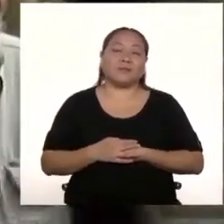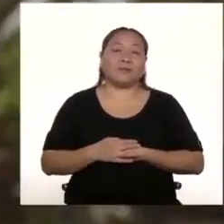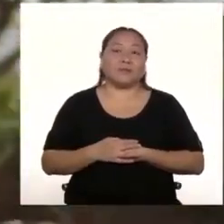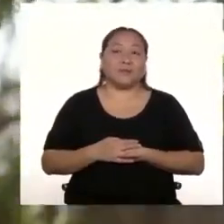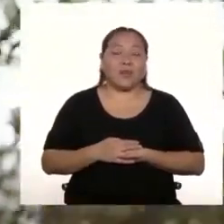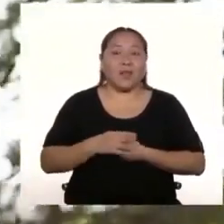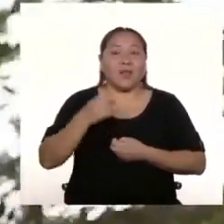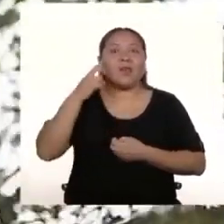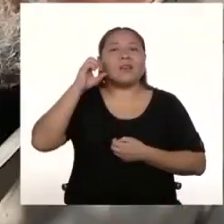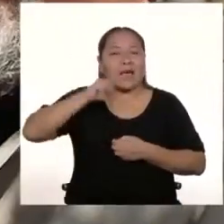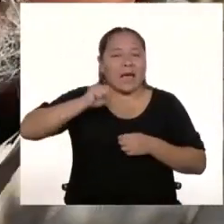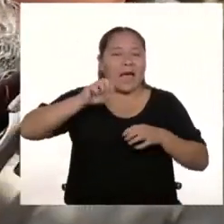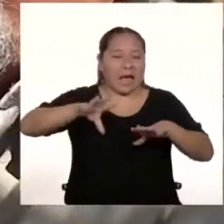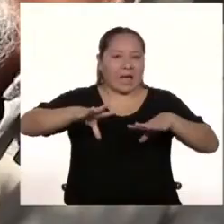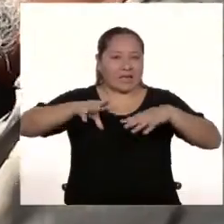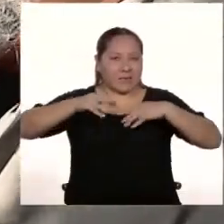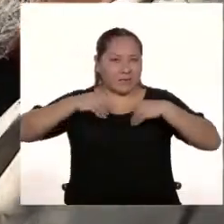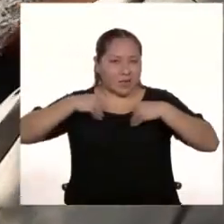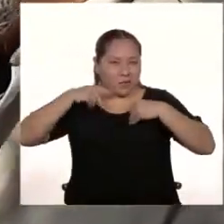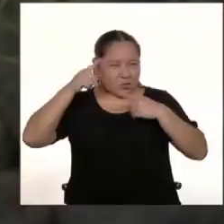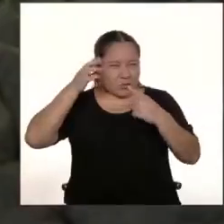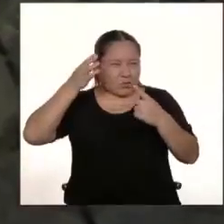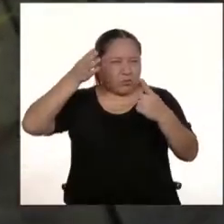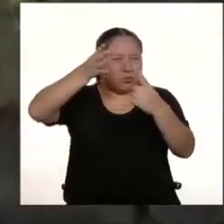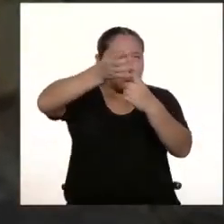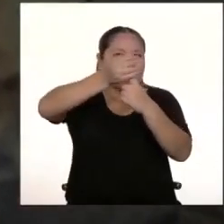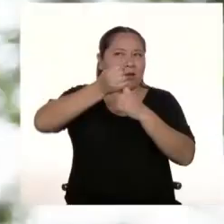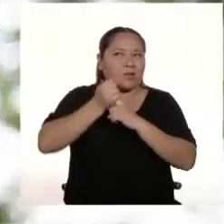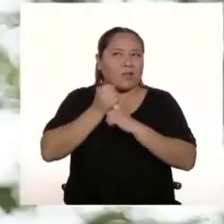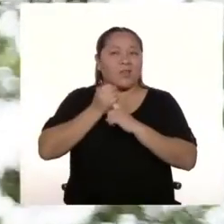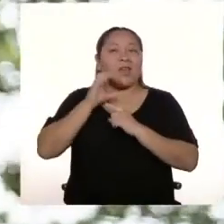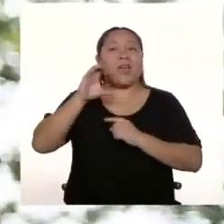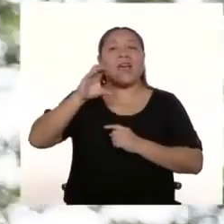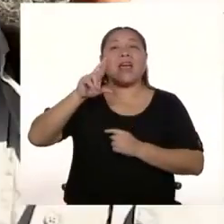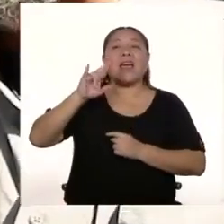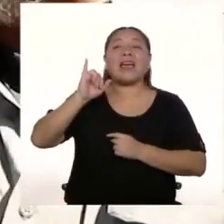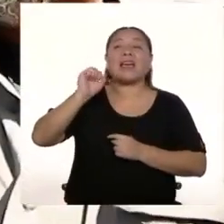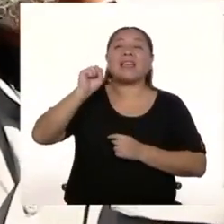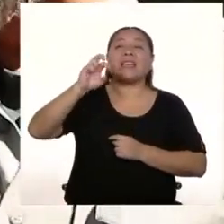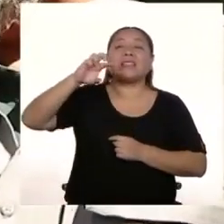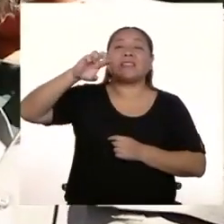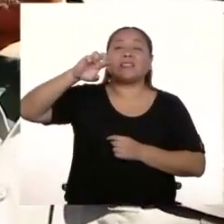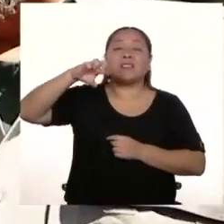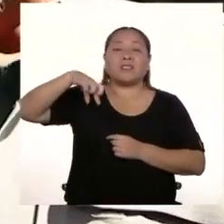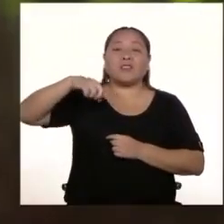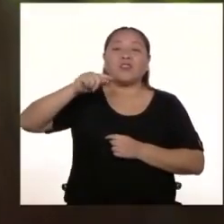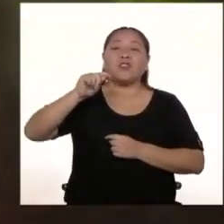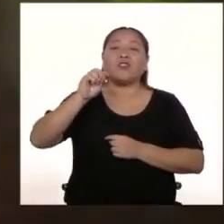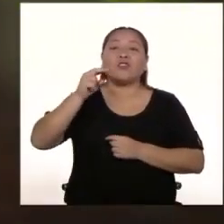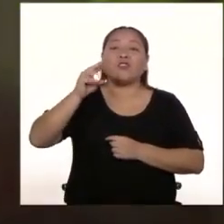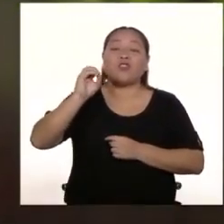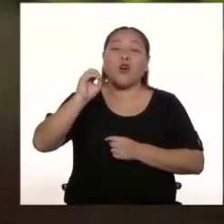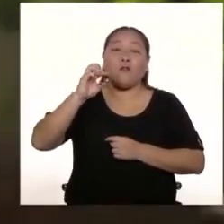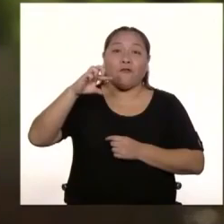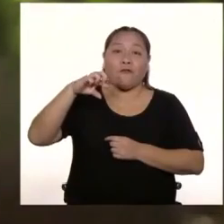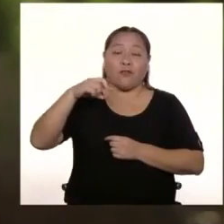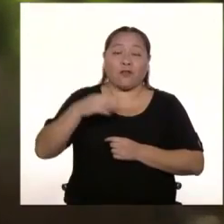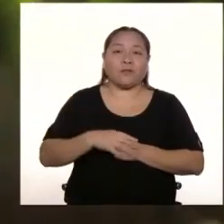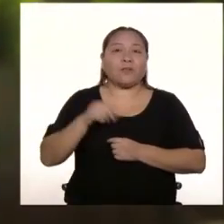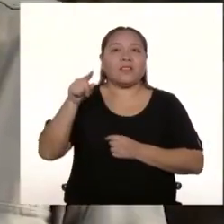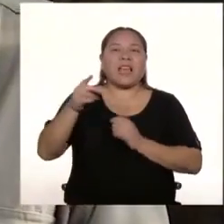Asumamos el desafío al lado de Krzysztof Makowski, arqueólogo polaco de la Universidad de Varsovia, especializado en